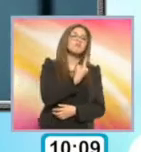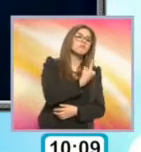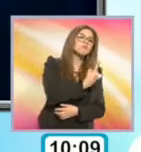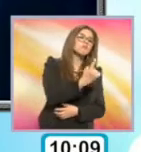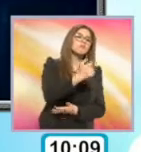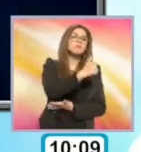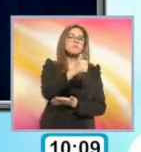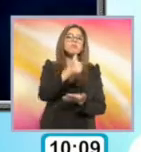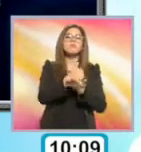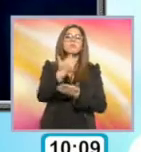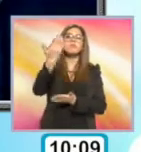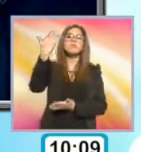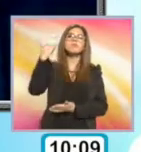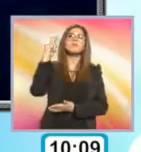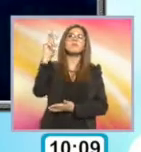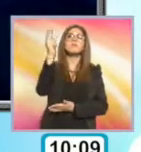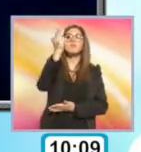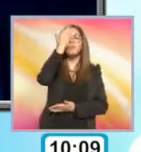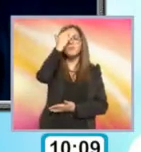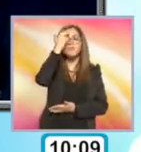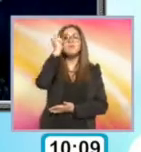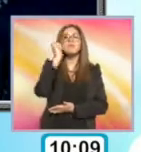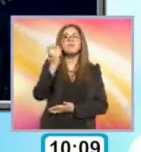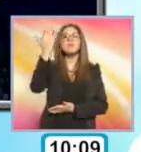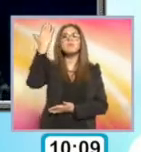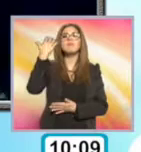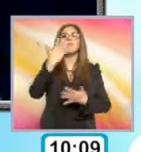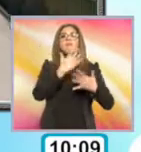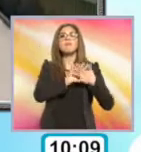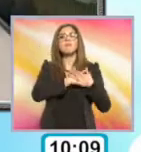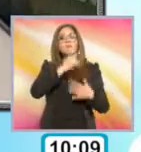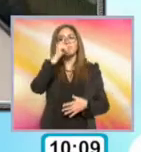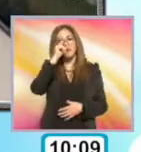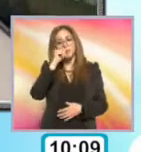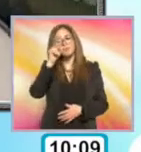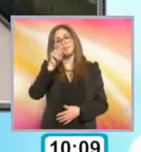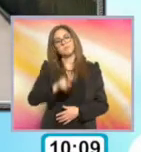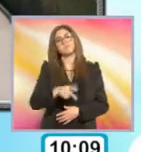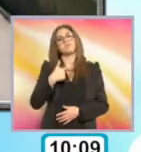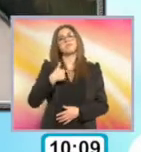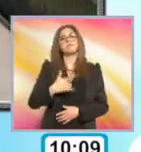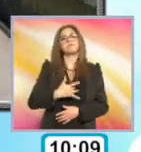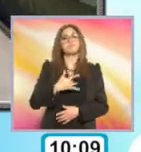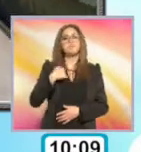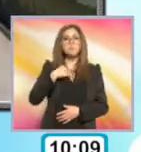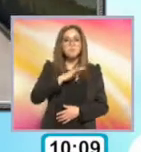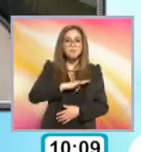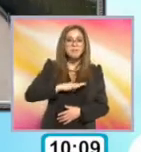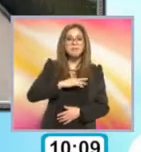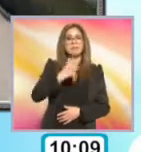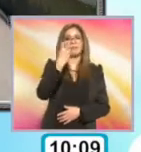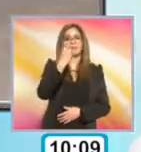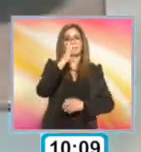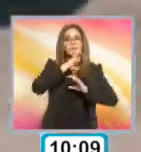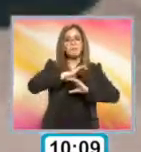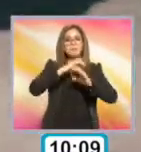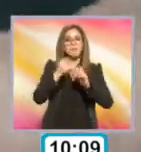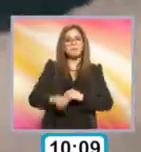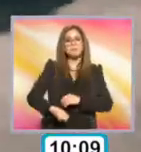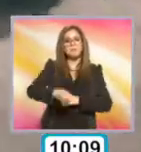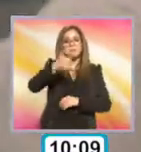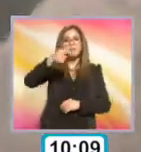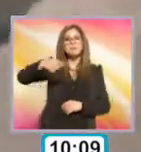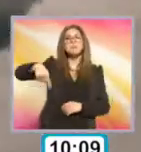todo lo que ese amor pudo ser. A todos nos ha pasado. Y estamos muy felices, de verdad, es el primer sencillo que estamos lanzando. Hemos tenido una muy